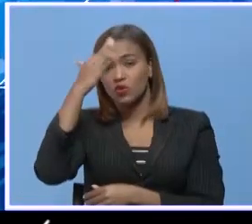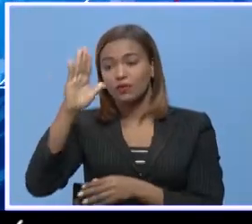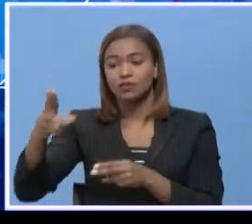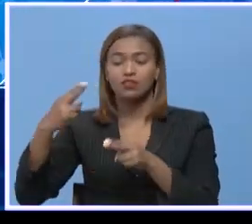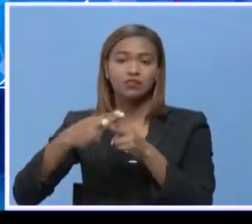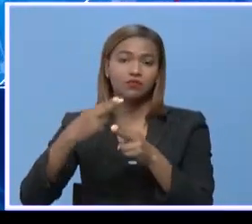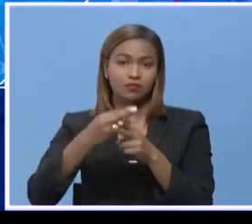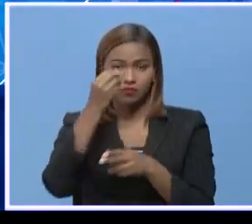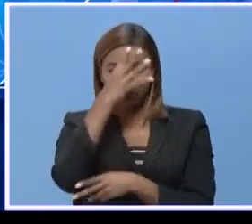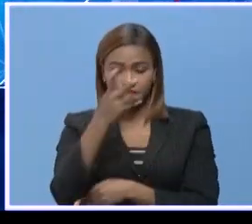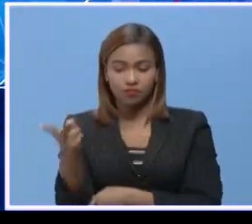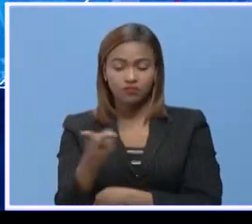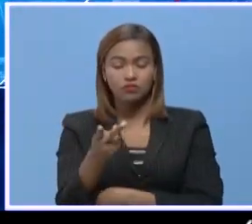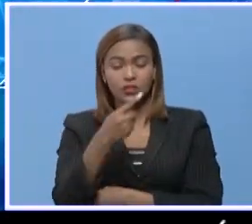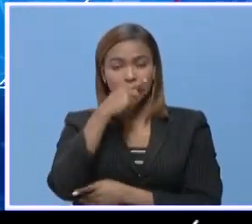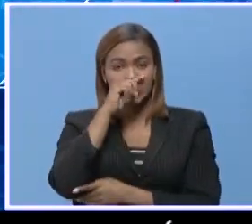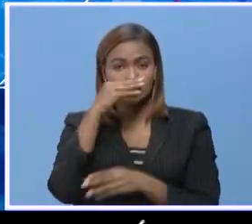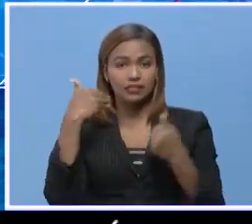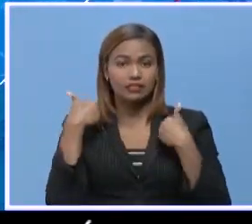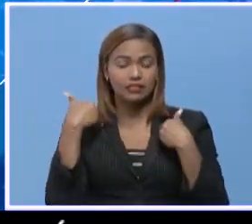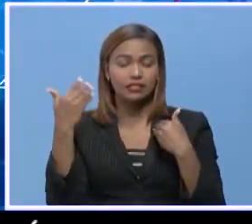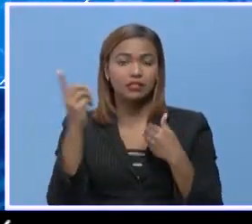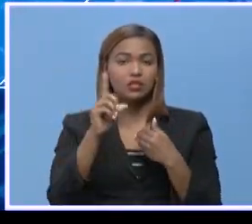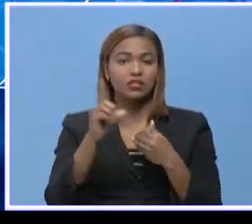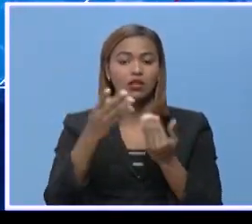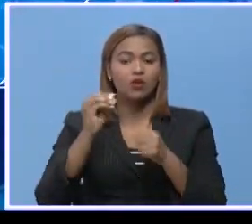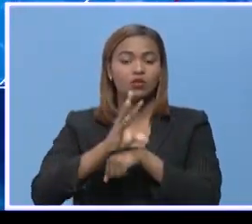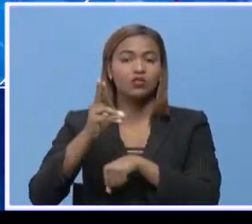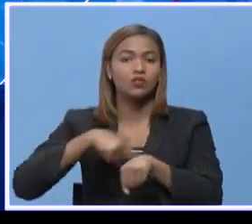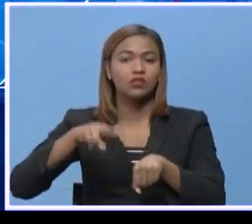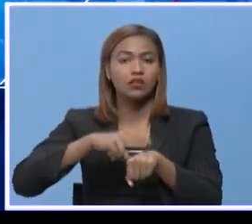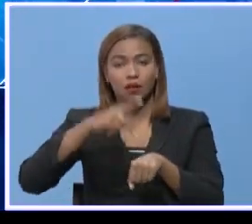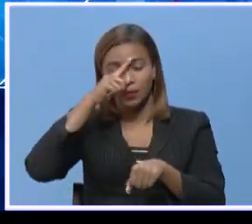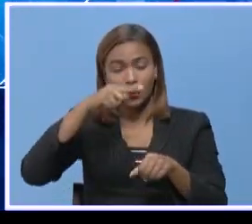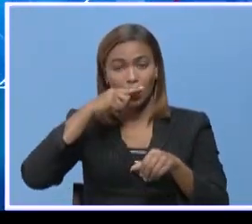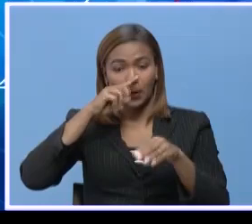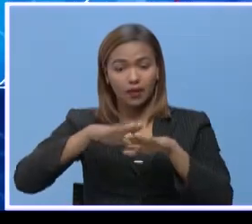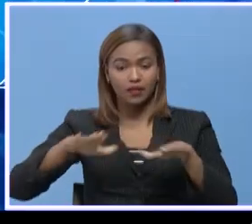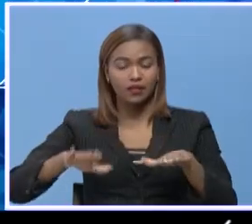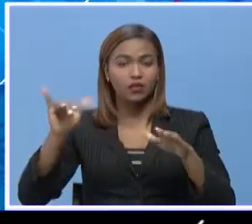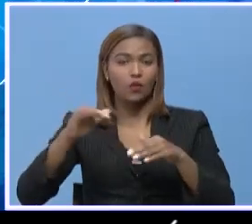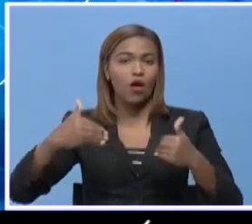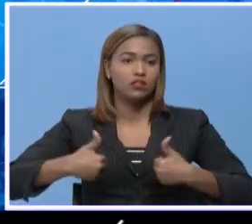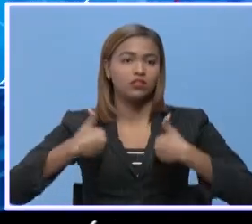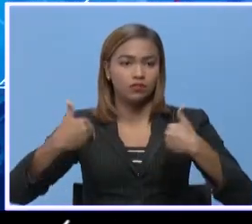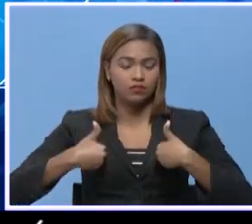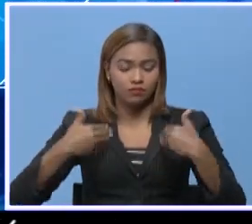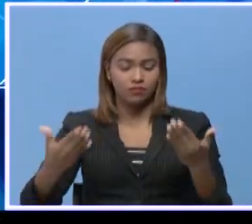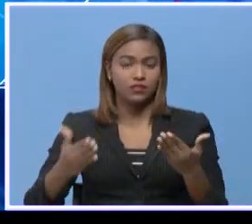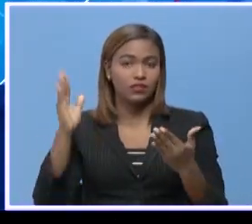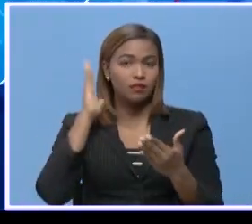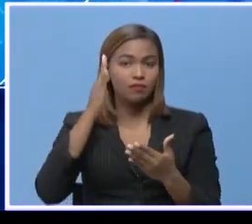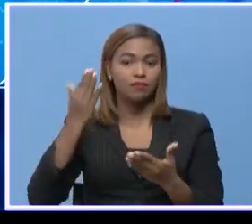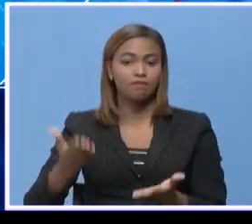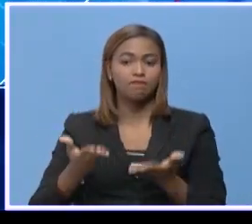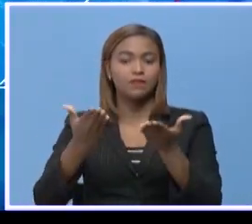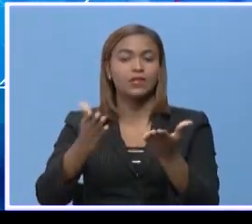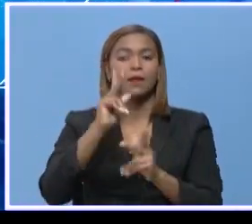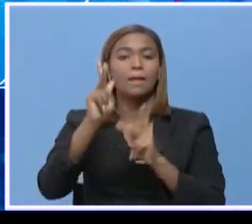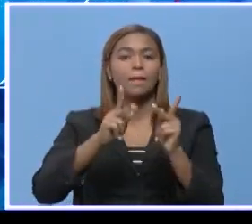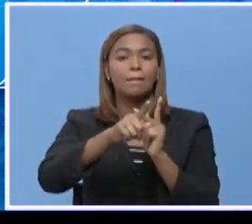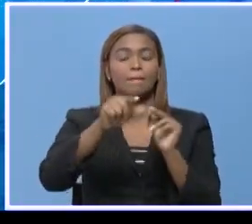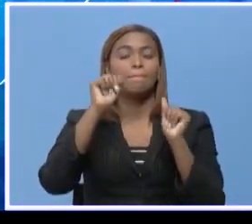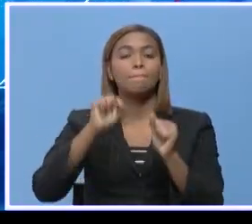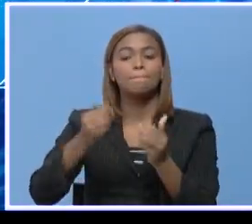nombre. Ambos menores se encuentran en poder del Consejo Nacional para la Niñez y la Adolescencia y serán entregados a personas